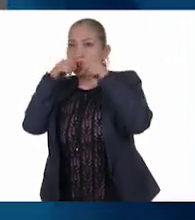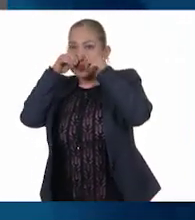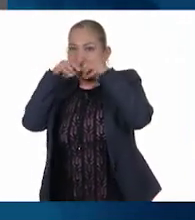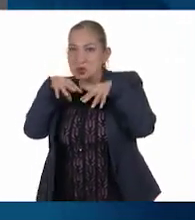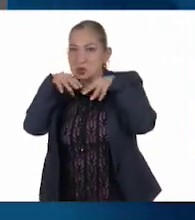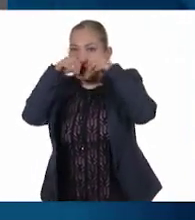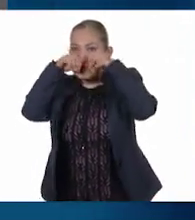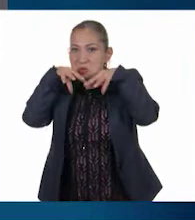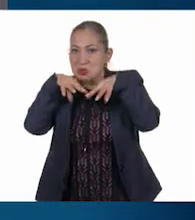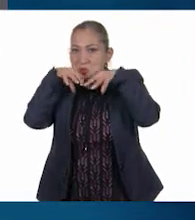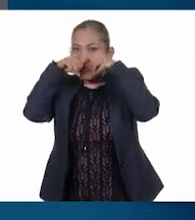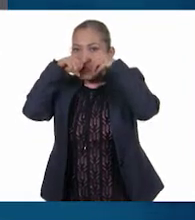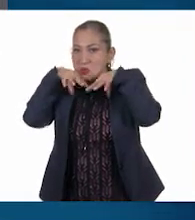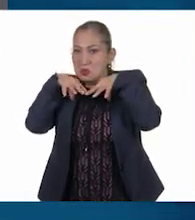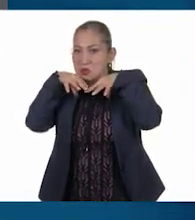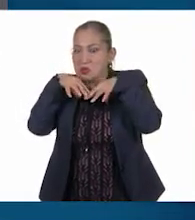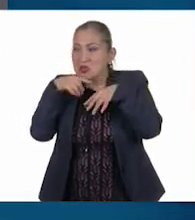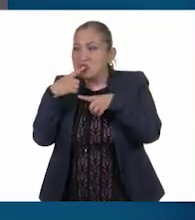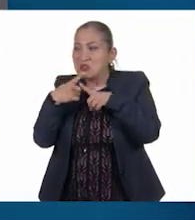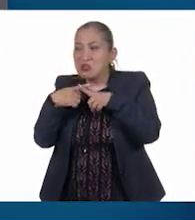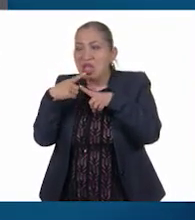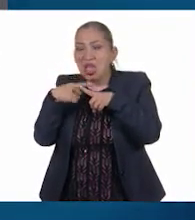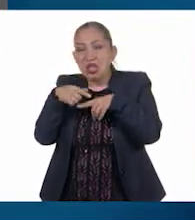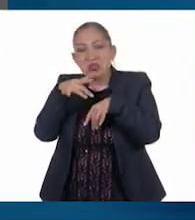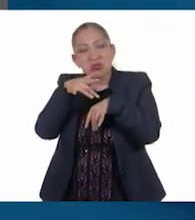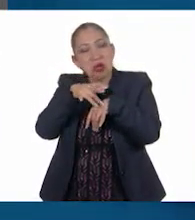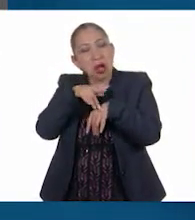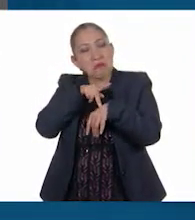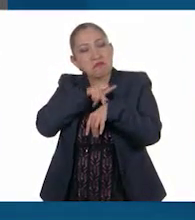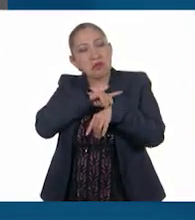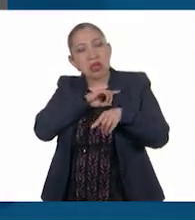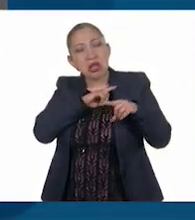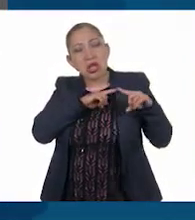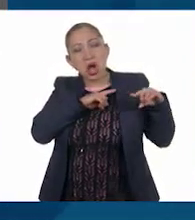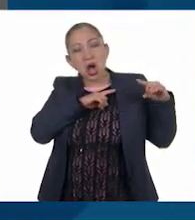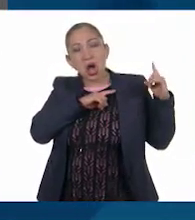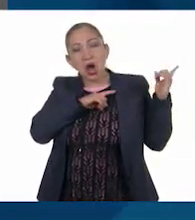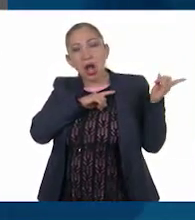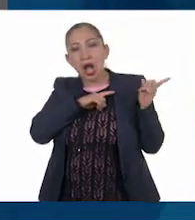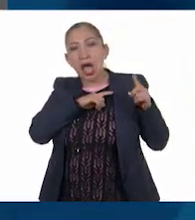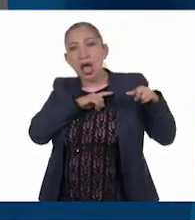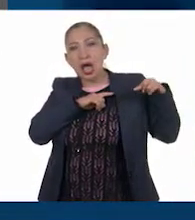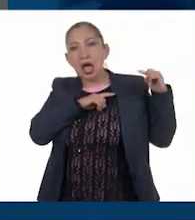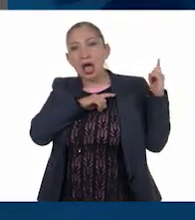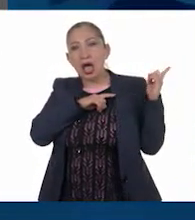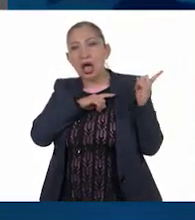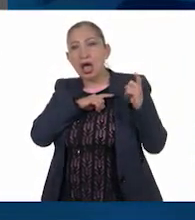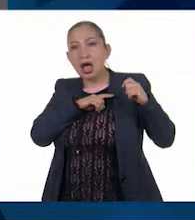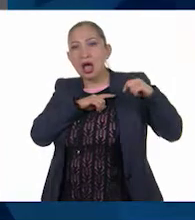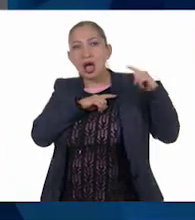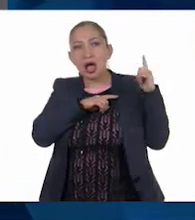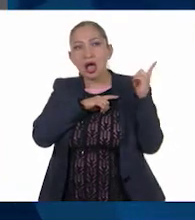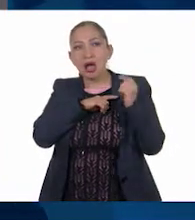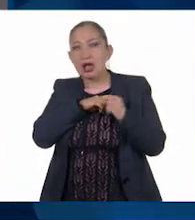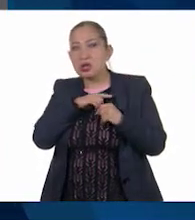nariz y dijo, ¿quién me agarró mi cola?